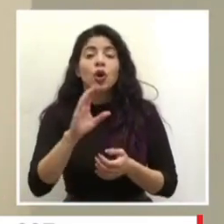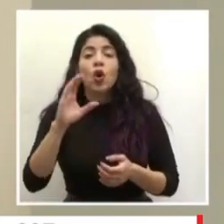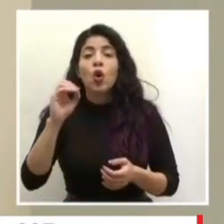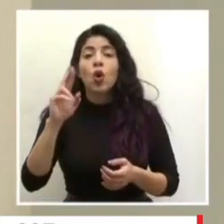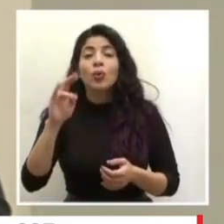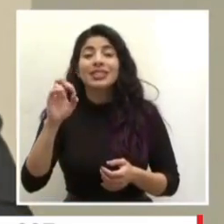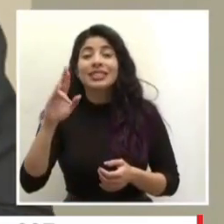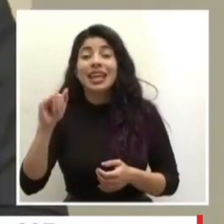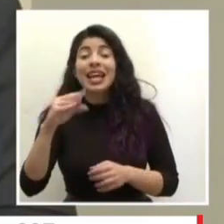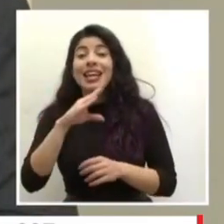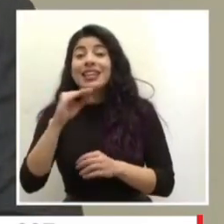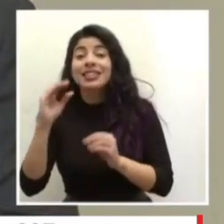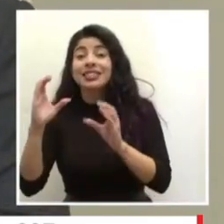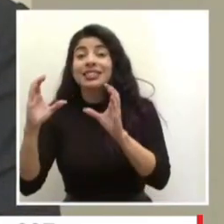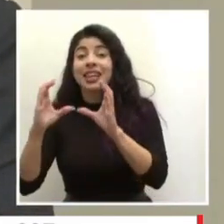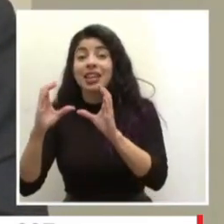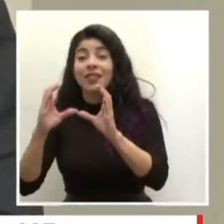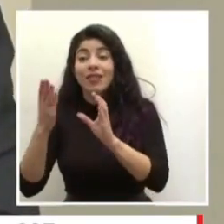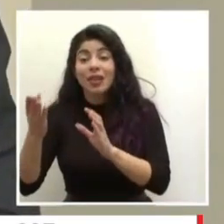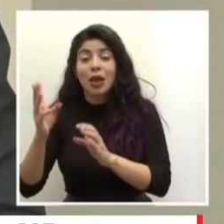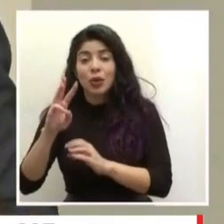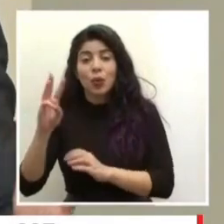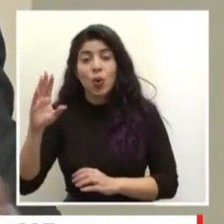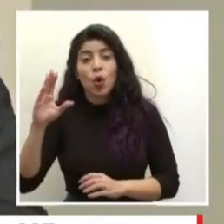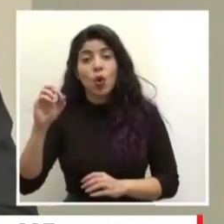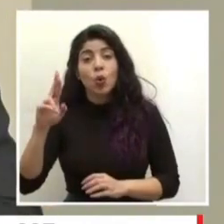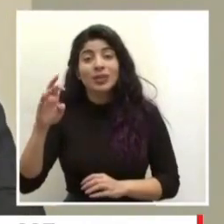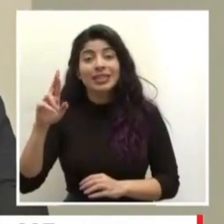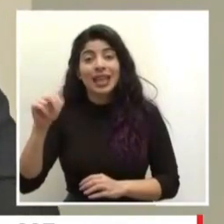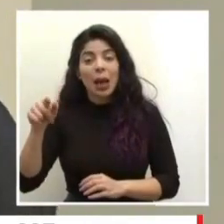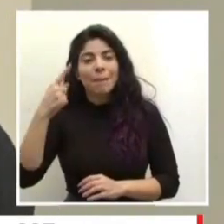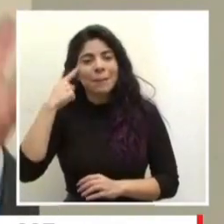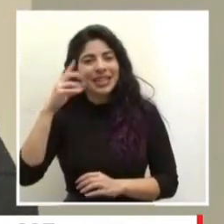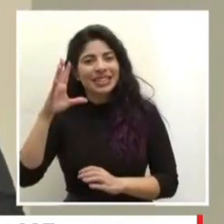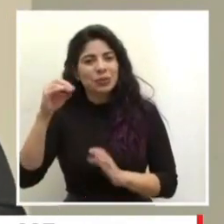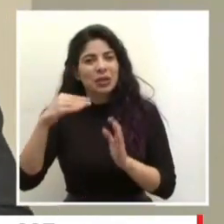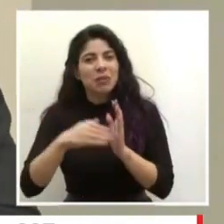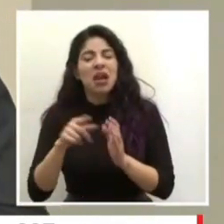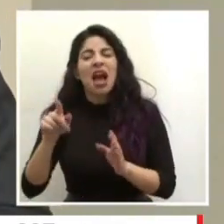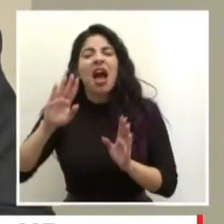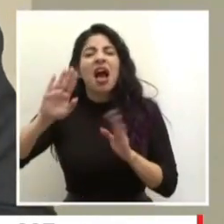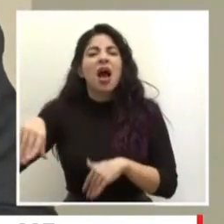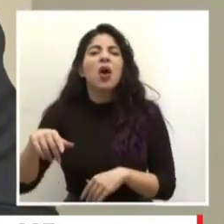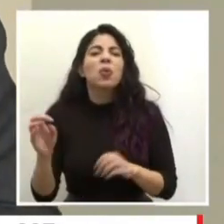y las certificaciones a través de la plataforma Coursera, los 50 mil, era como si no fuera nada.